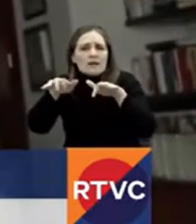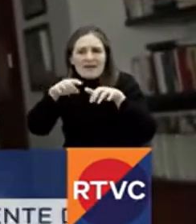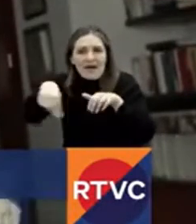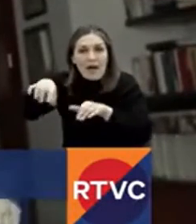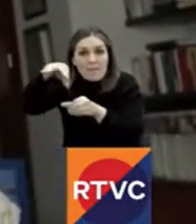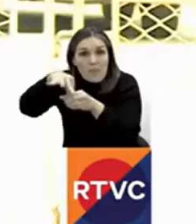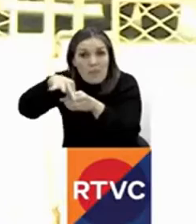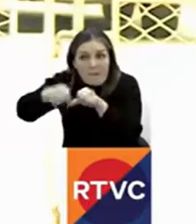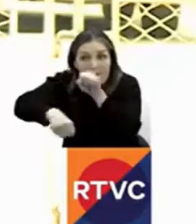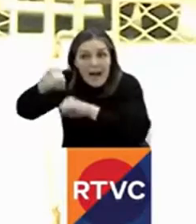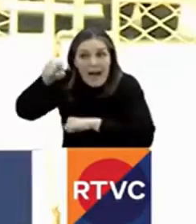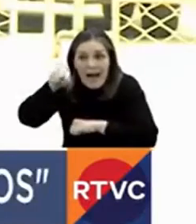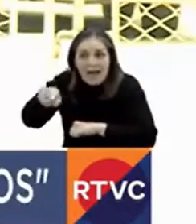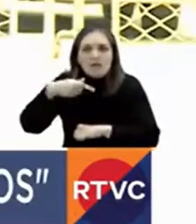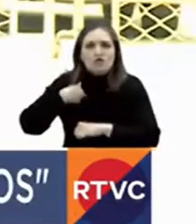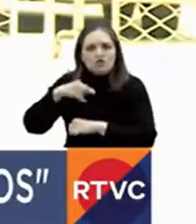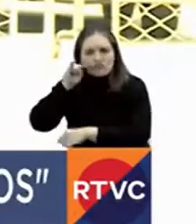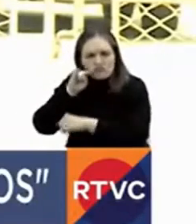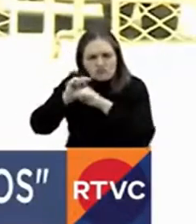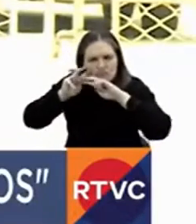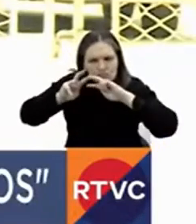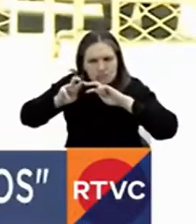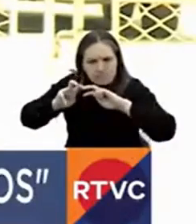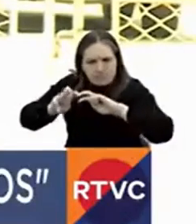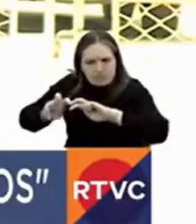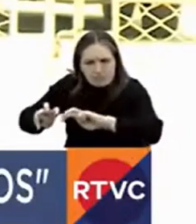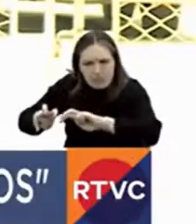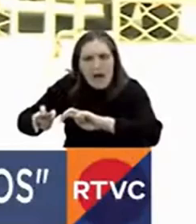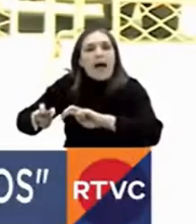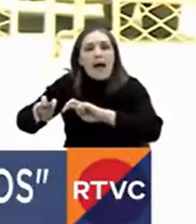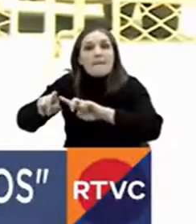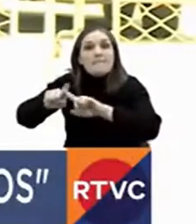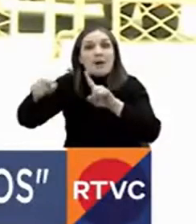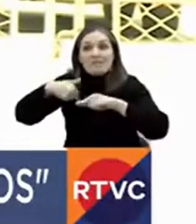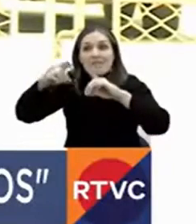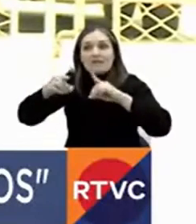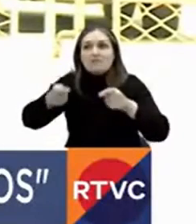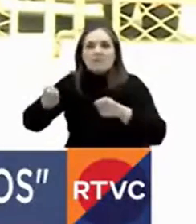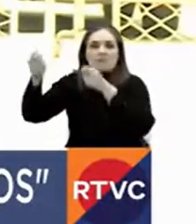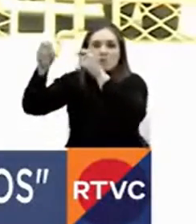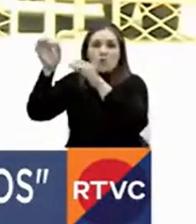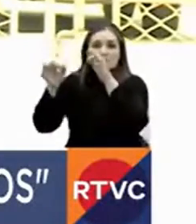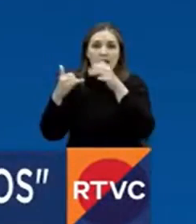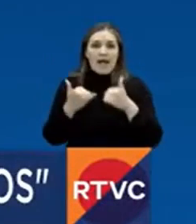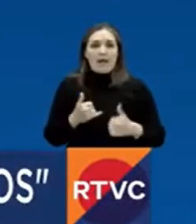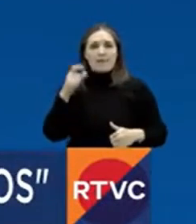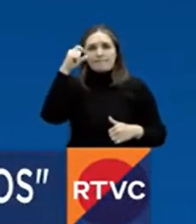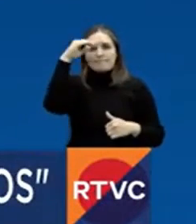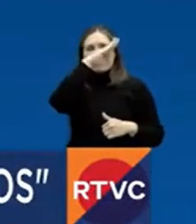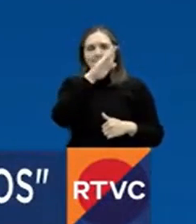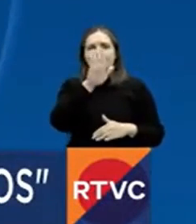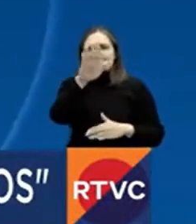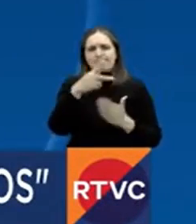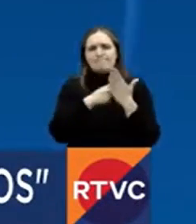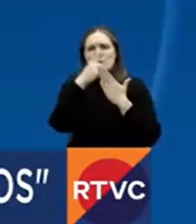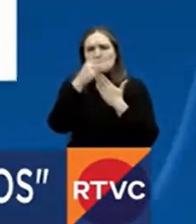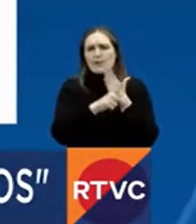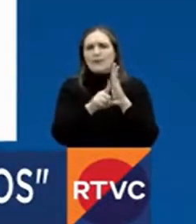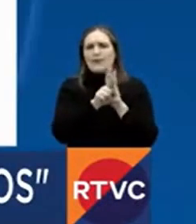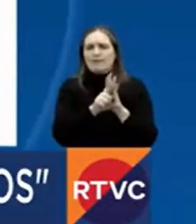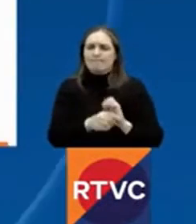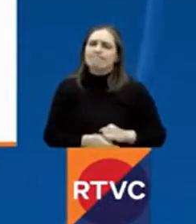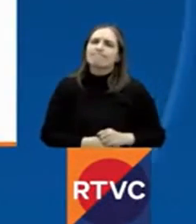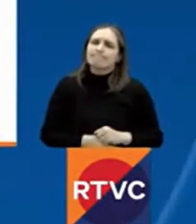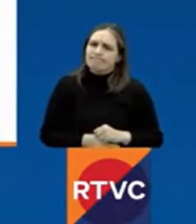de la Procuraduría. El presidente Gustavo Petro reaccionó a la decisión y confirmó que presentarán un proyecto de ley. Como lo hemos